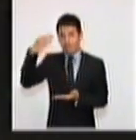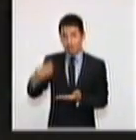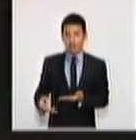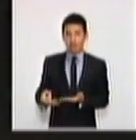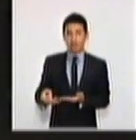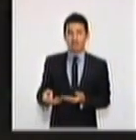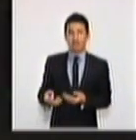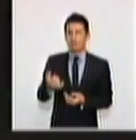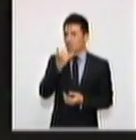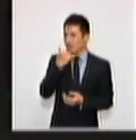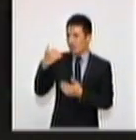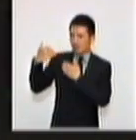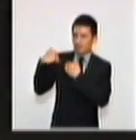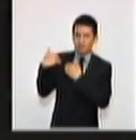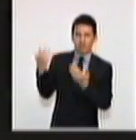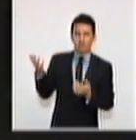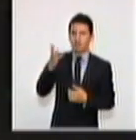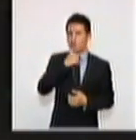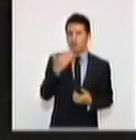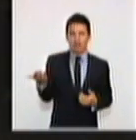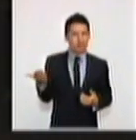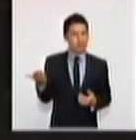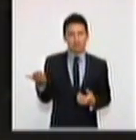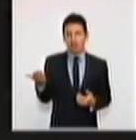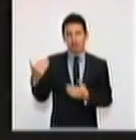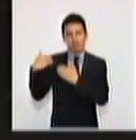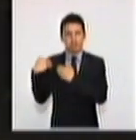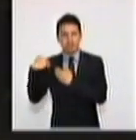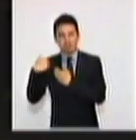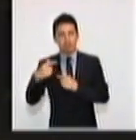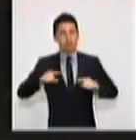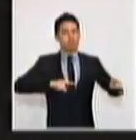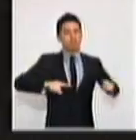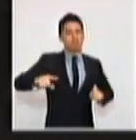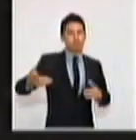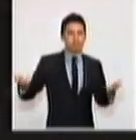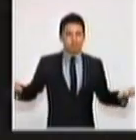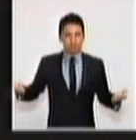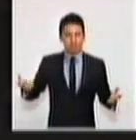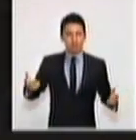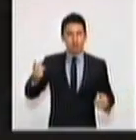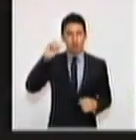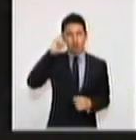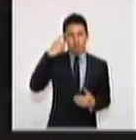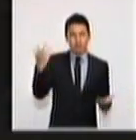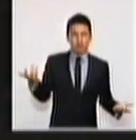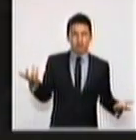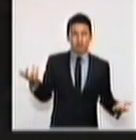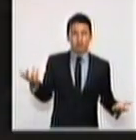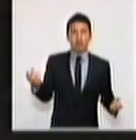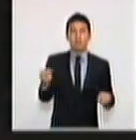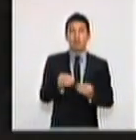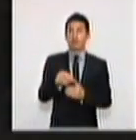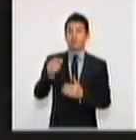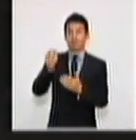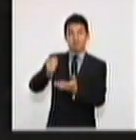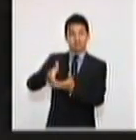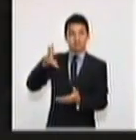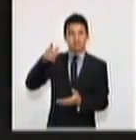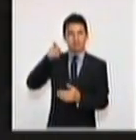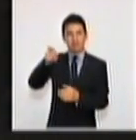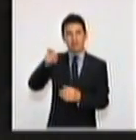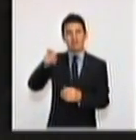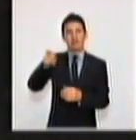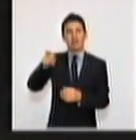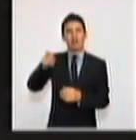es la irresponsabilidad como se viene gobernando este país. Entonces, les bajan los impuestos a los todopoderosos Carlos Slim del planeta y a